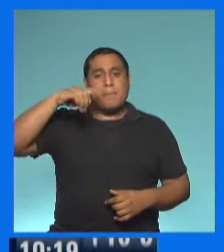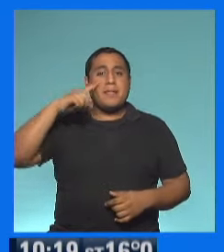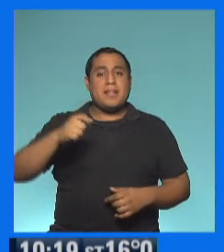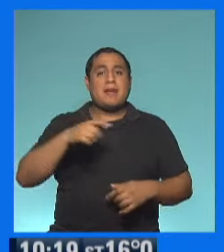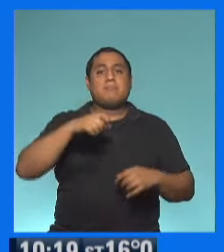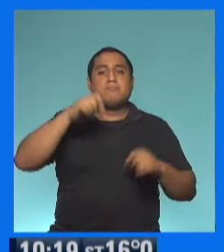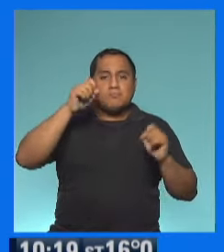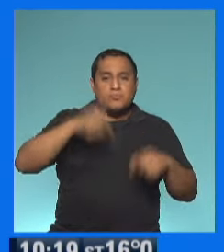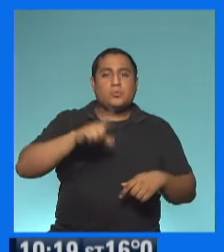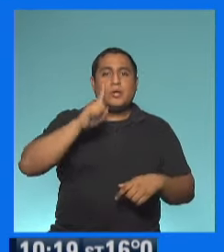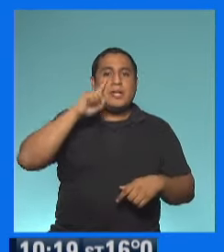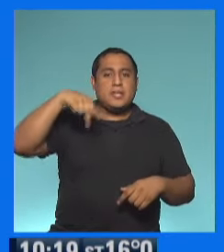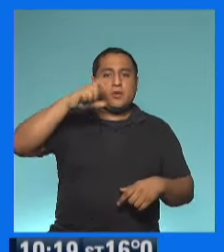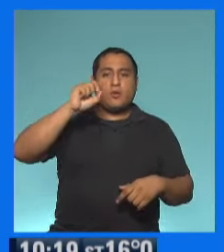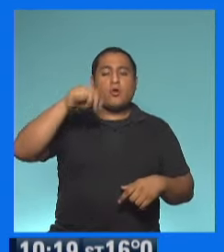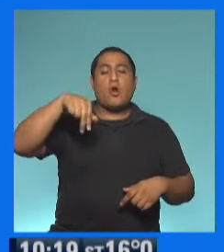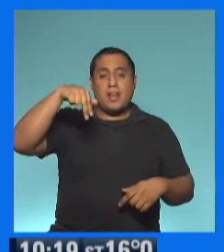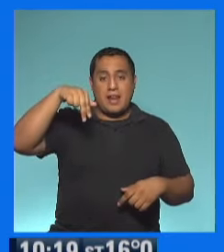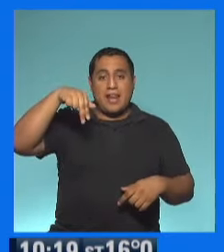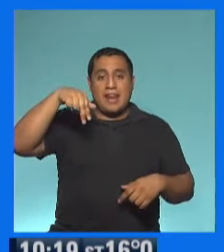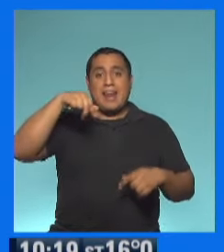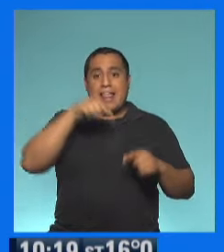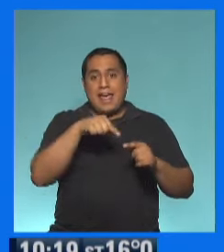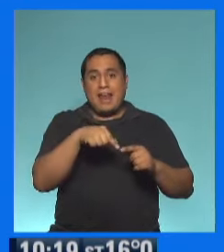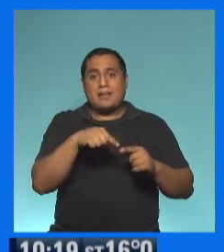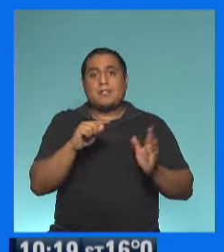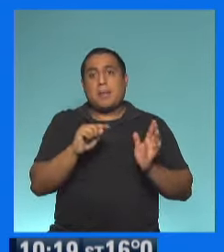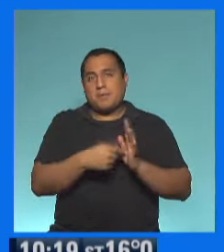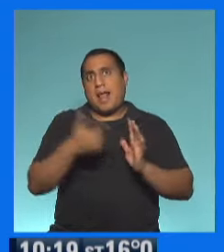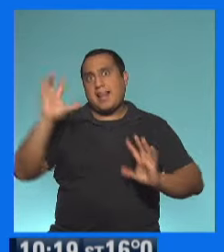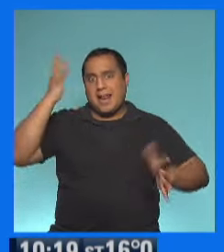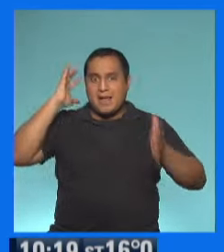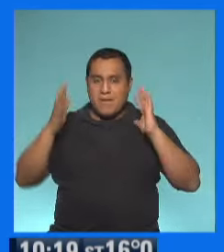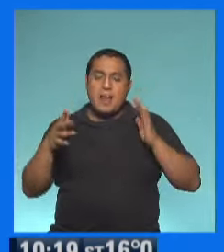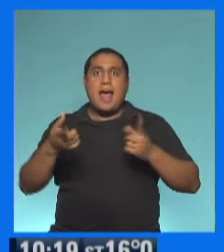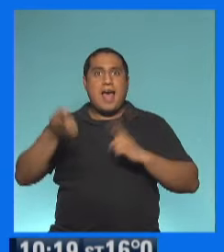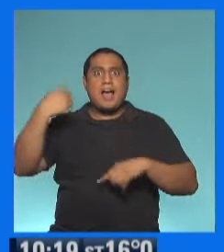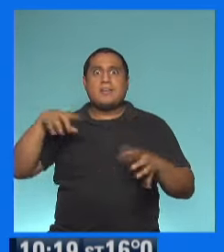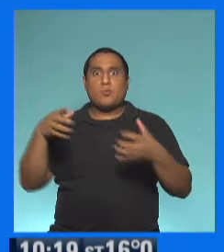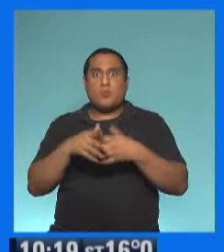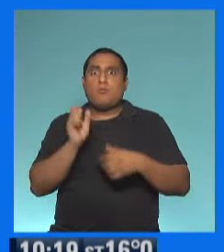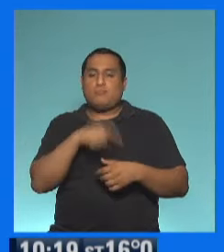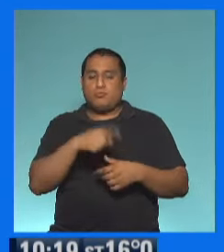del carnaval artesanal. Y ayer estuvimos viendo los cabezones de Lincoln, claro que sí.